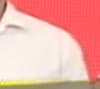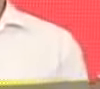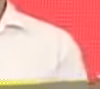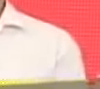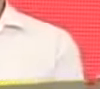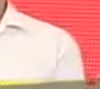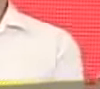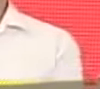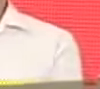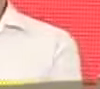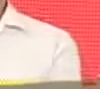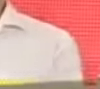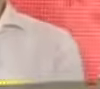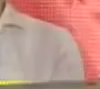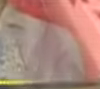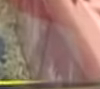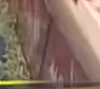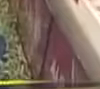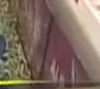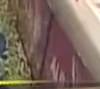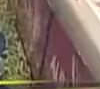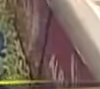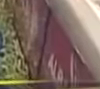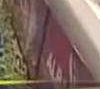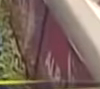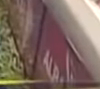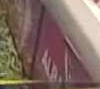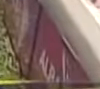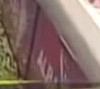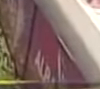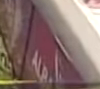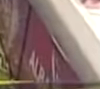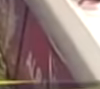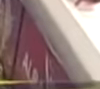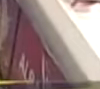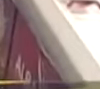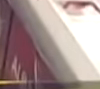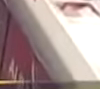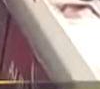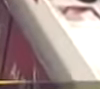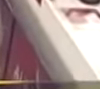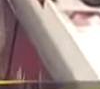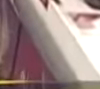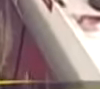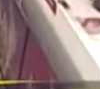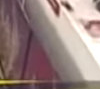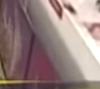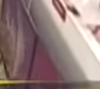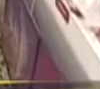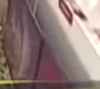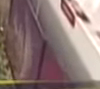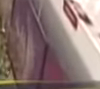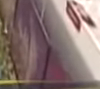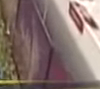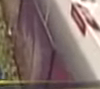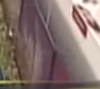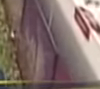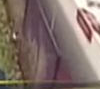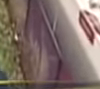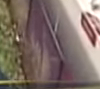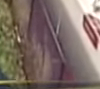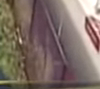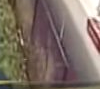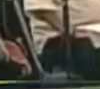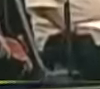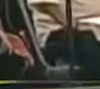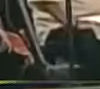aplauso a la Orquesta de Instrumentos Latinoamericanos Teresa Carreño, a su director Israel Girón, a Jesús